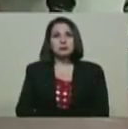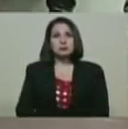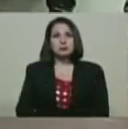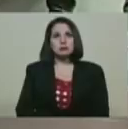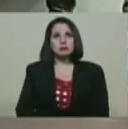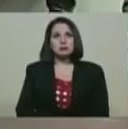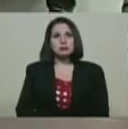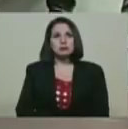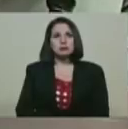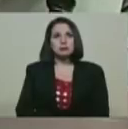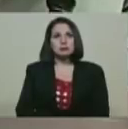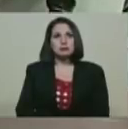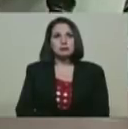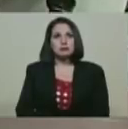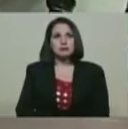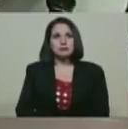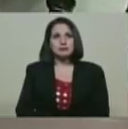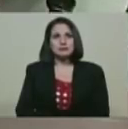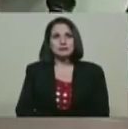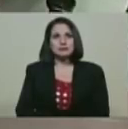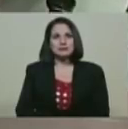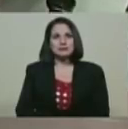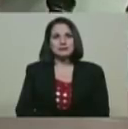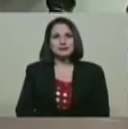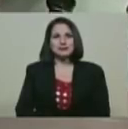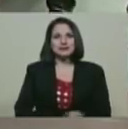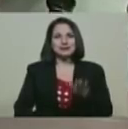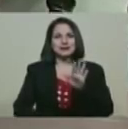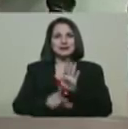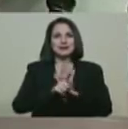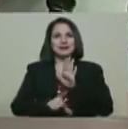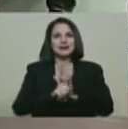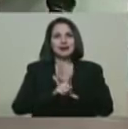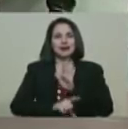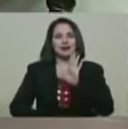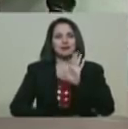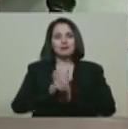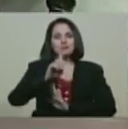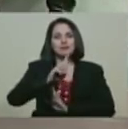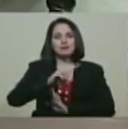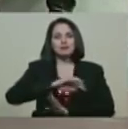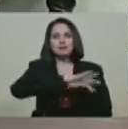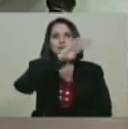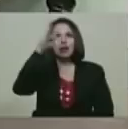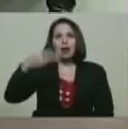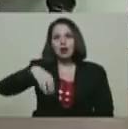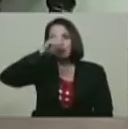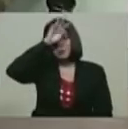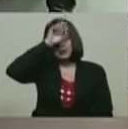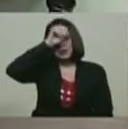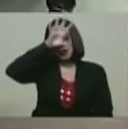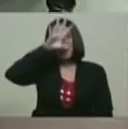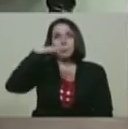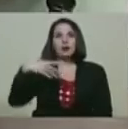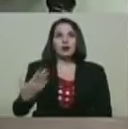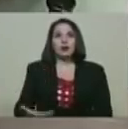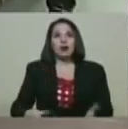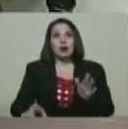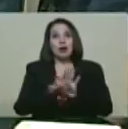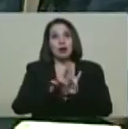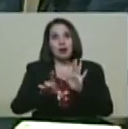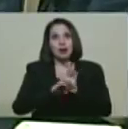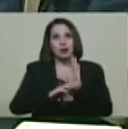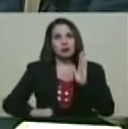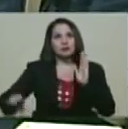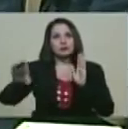buena noticia terminando el año, la ley del desarrollo del arco minero del Orinoco. Ahora es una ley